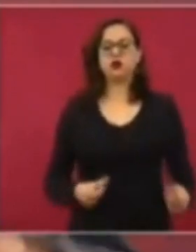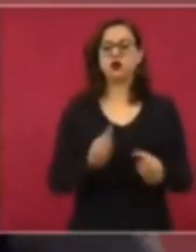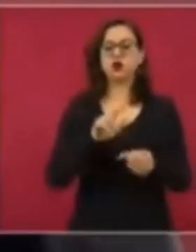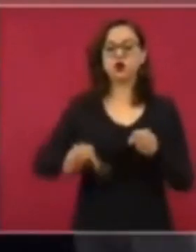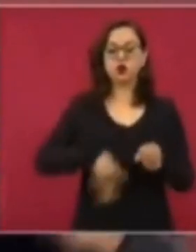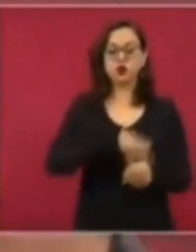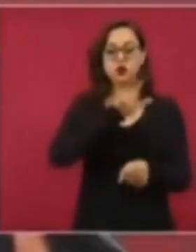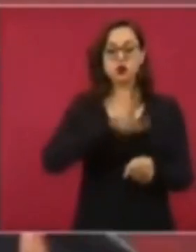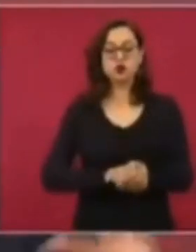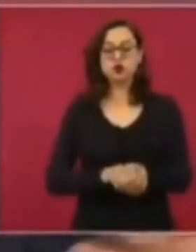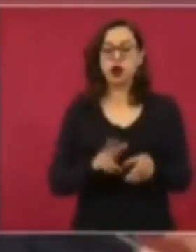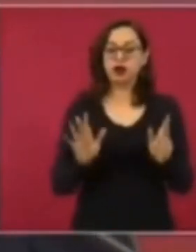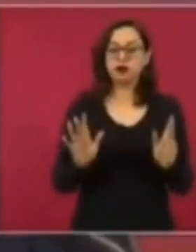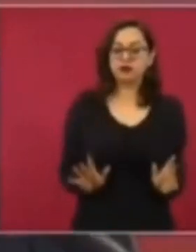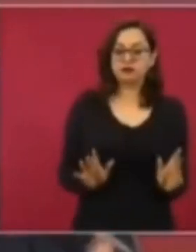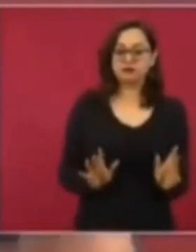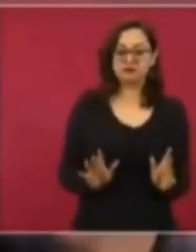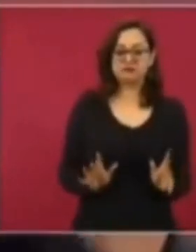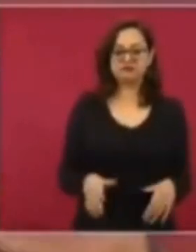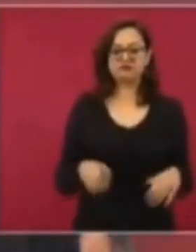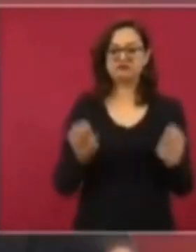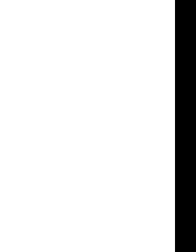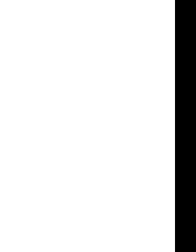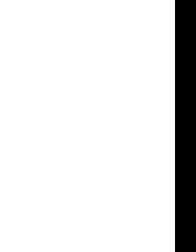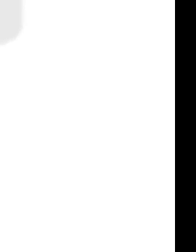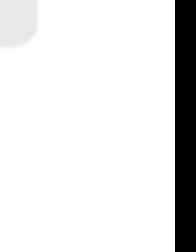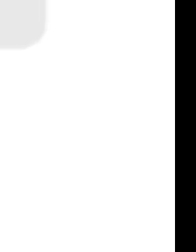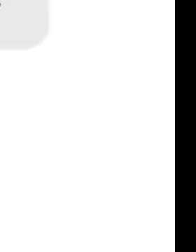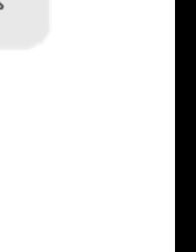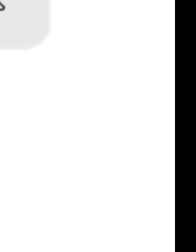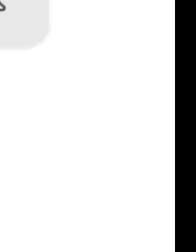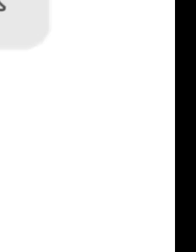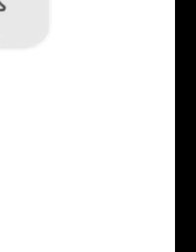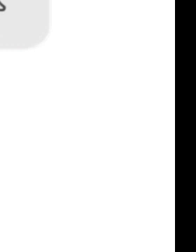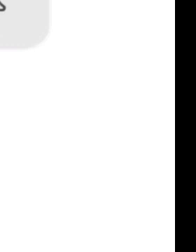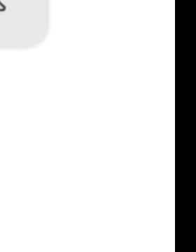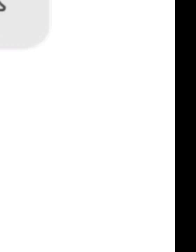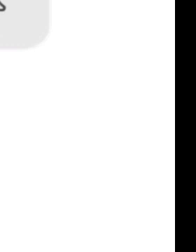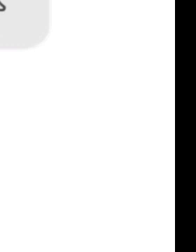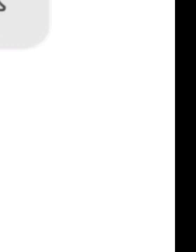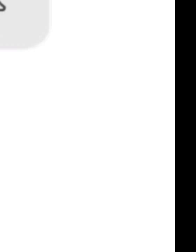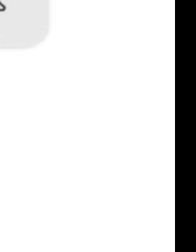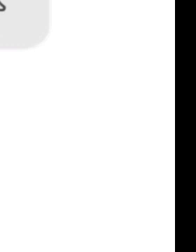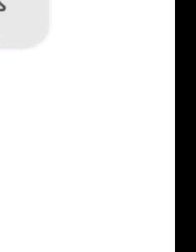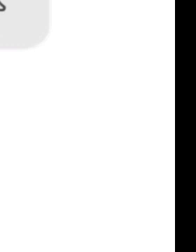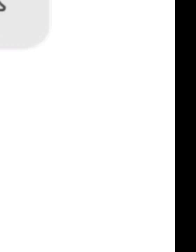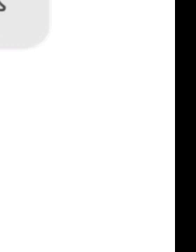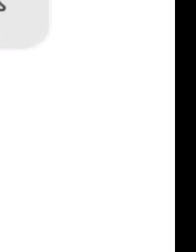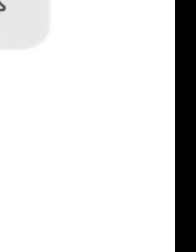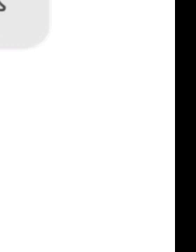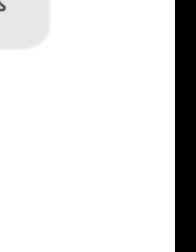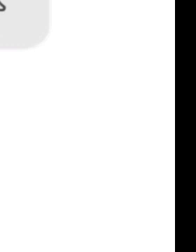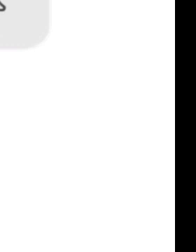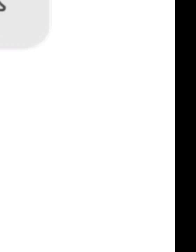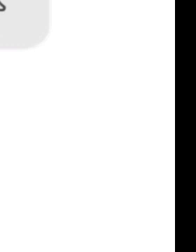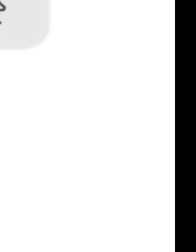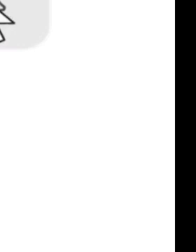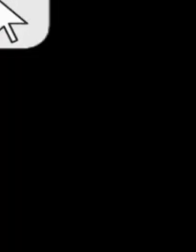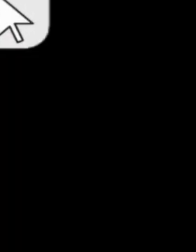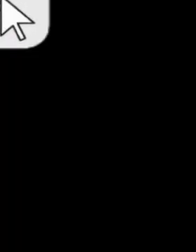el mostrar, ¿no?, los lujos. Si te gusta la información, regálanos un like y activa la campanita.